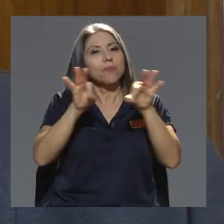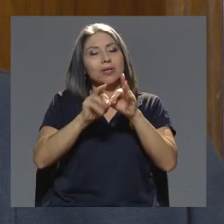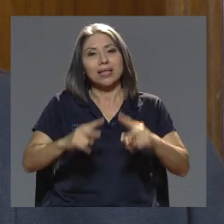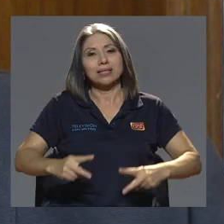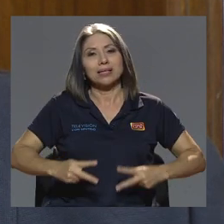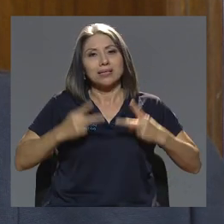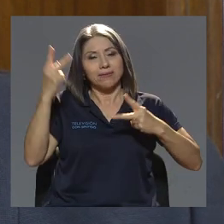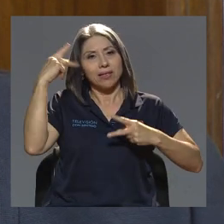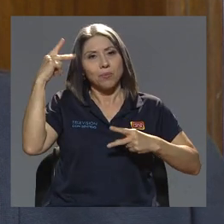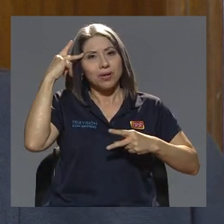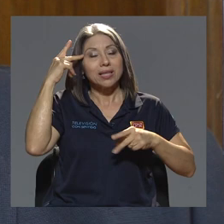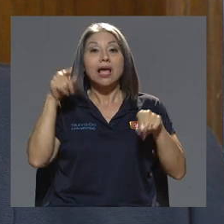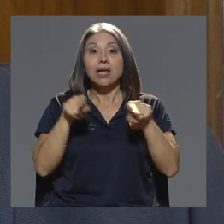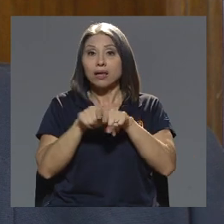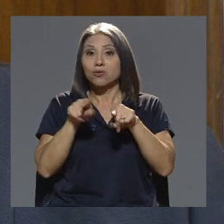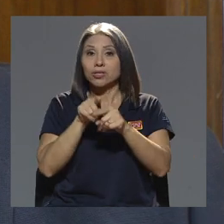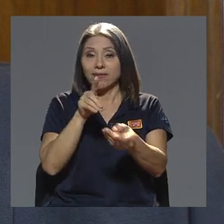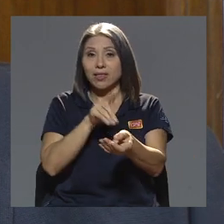del doctor